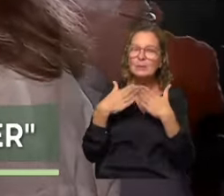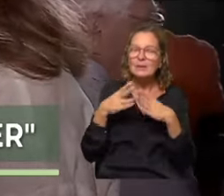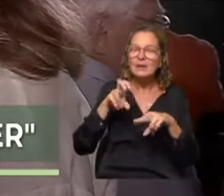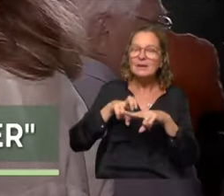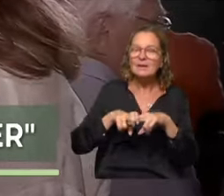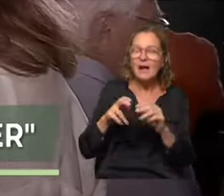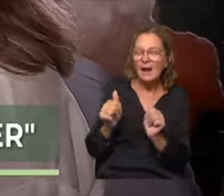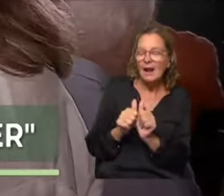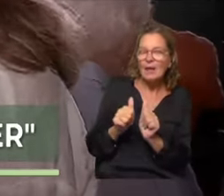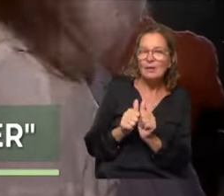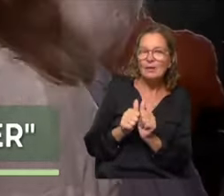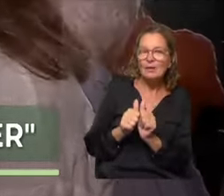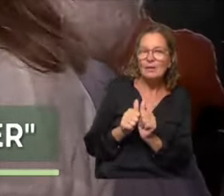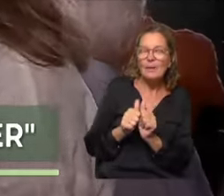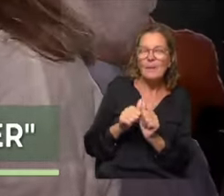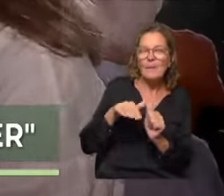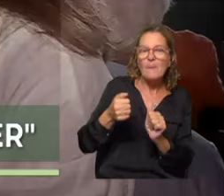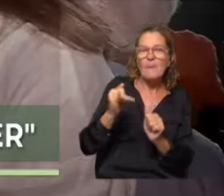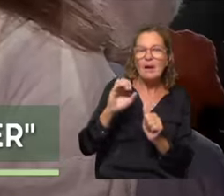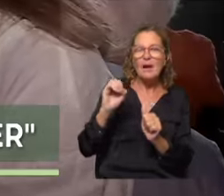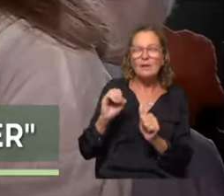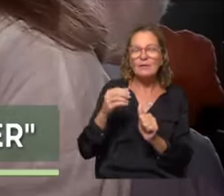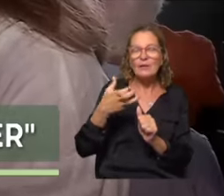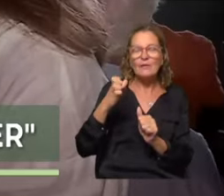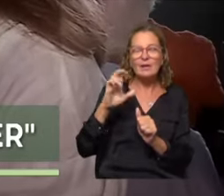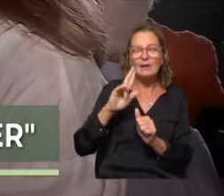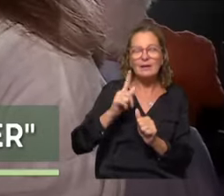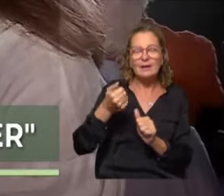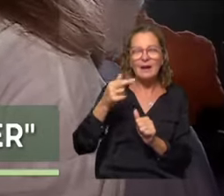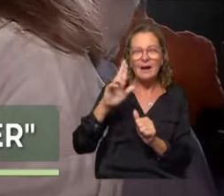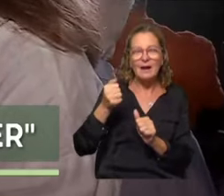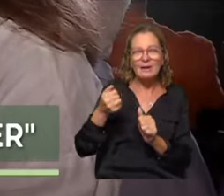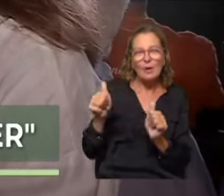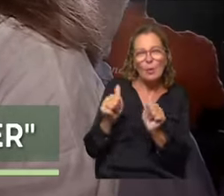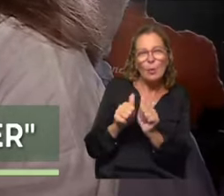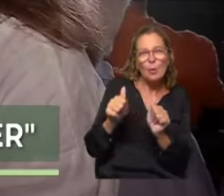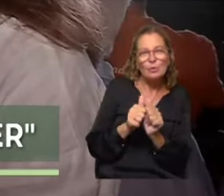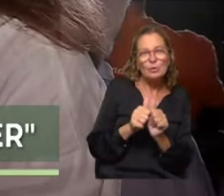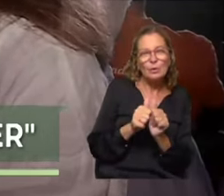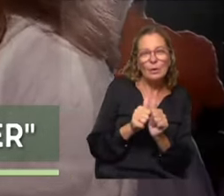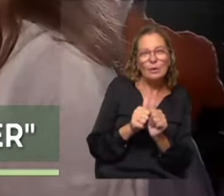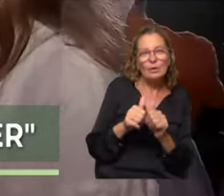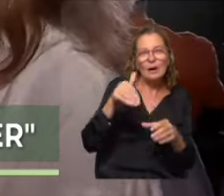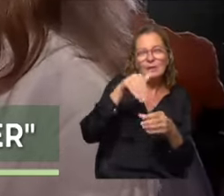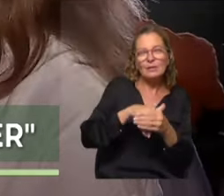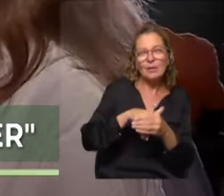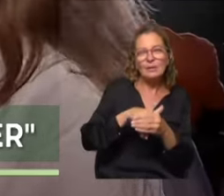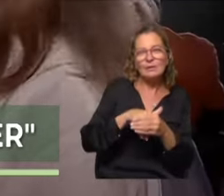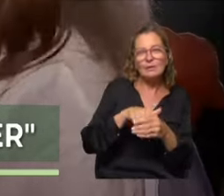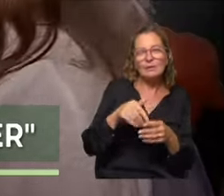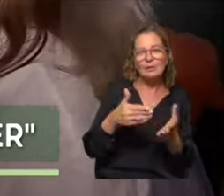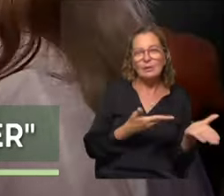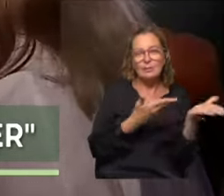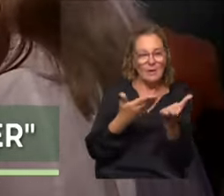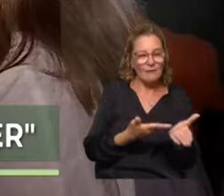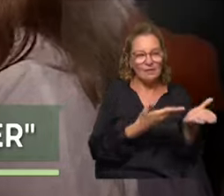sentada al lado suyo Mario Bregada, también precandidato. ¿Qué dice esto sobre la unión de los sectores de cara a las elecciones internas? Nosotros hicimos una invitación